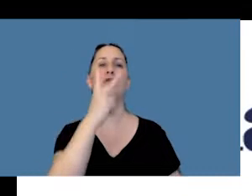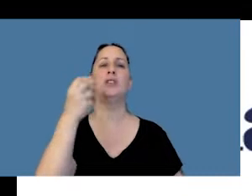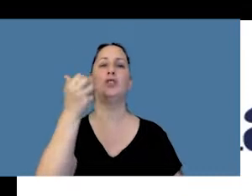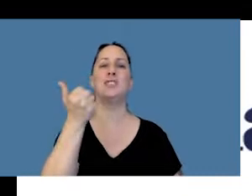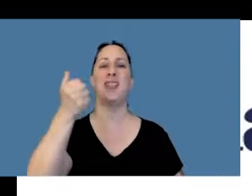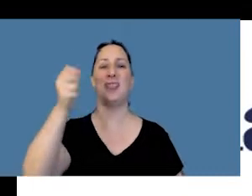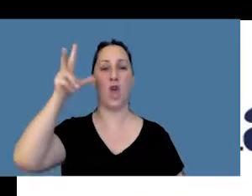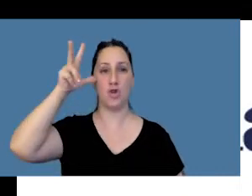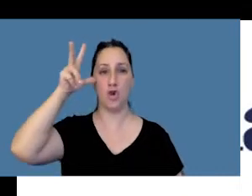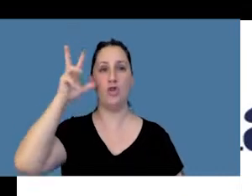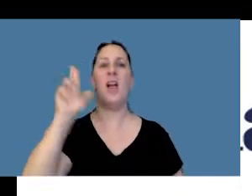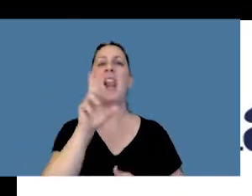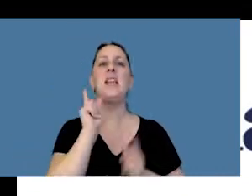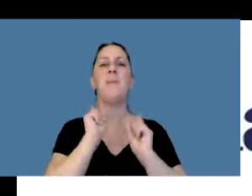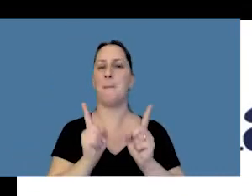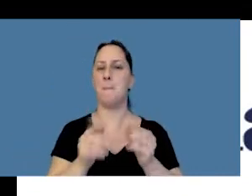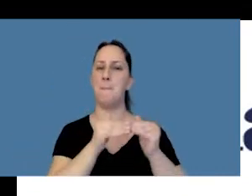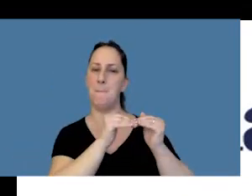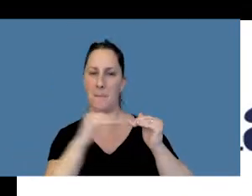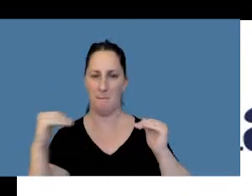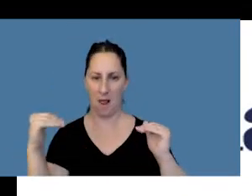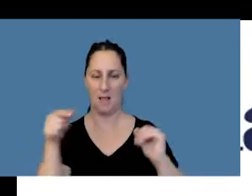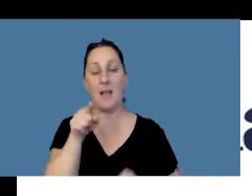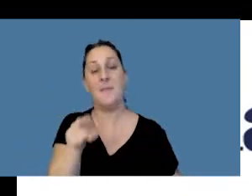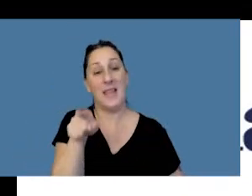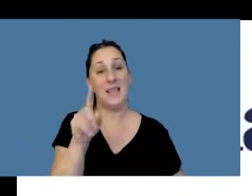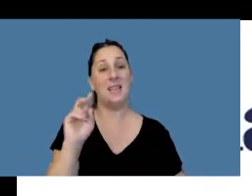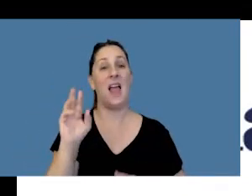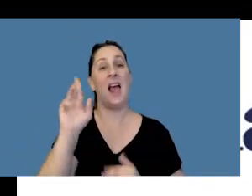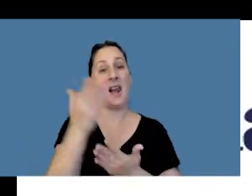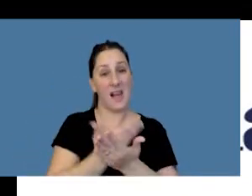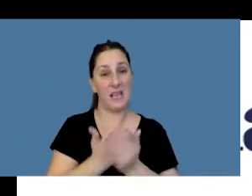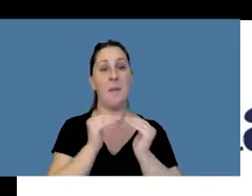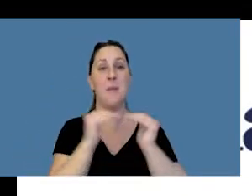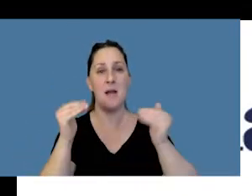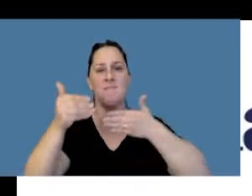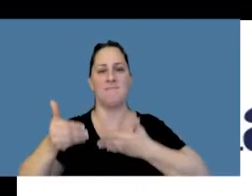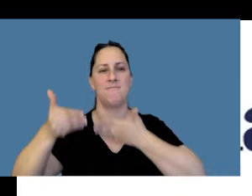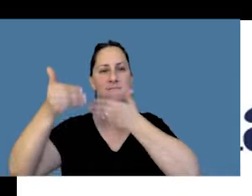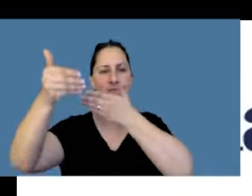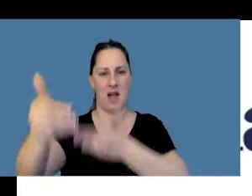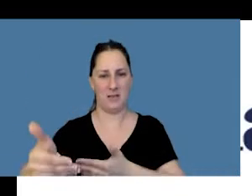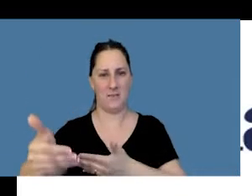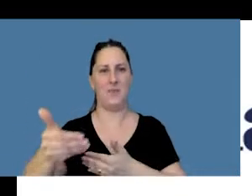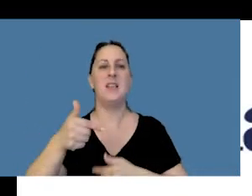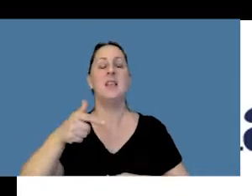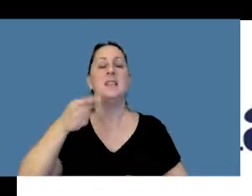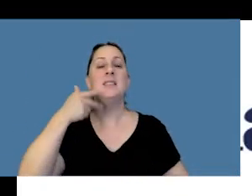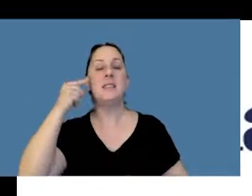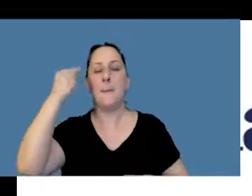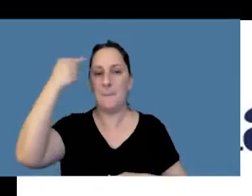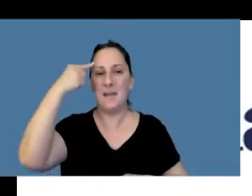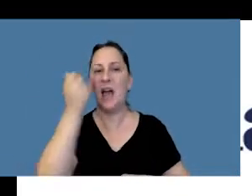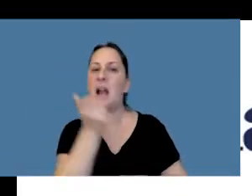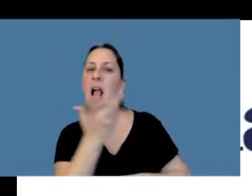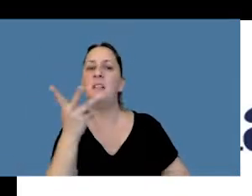4268, régimen permanente. Este régimen permanente también se extiende sin considerar la cantidad de